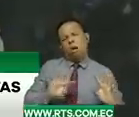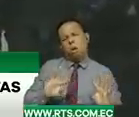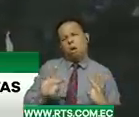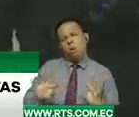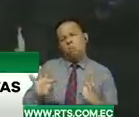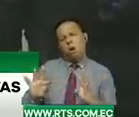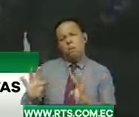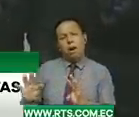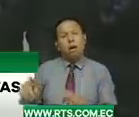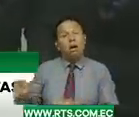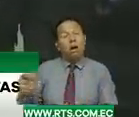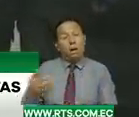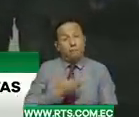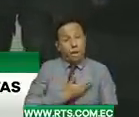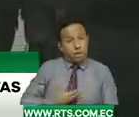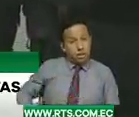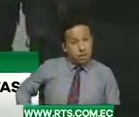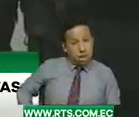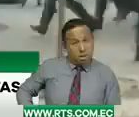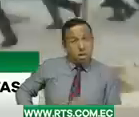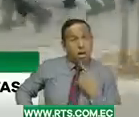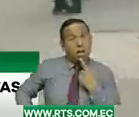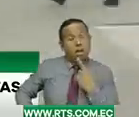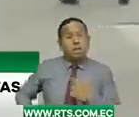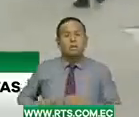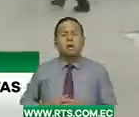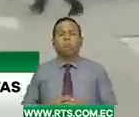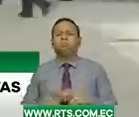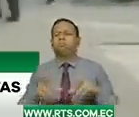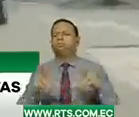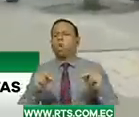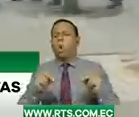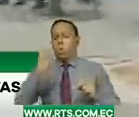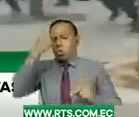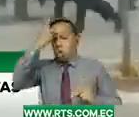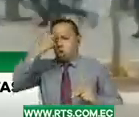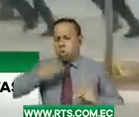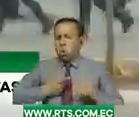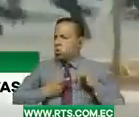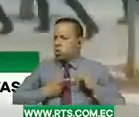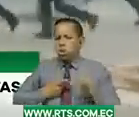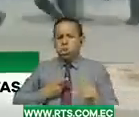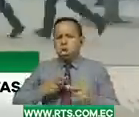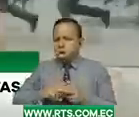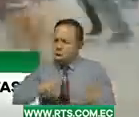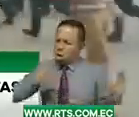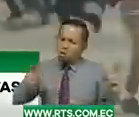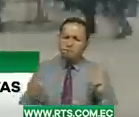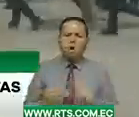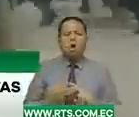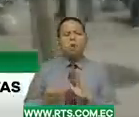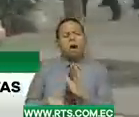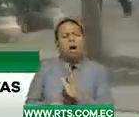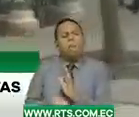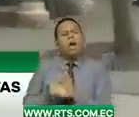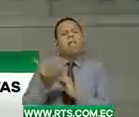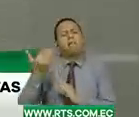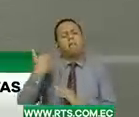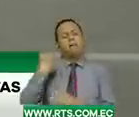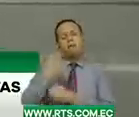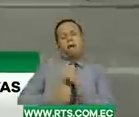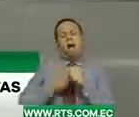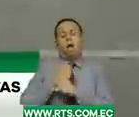después de que el presidente Emmanuel Macron advirtiera que no va a renunciar a la reforma de aumentar de 62